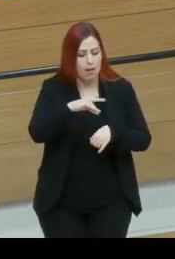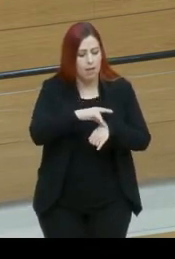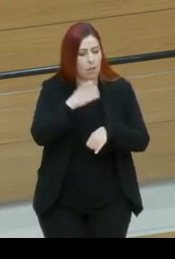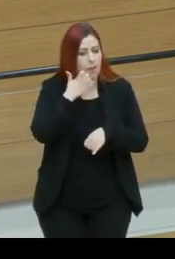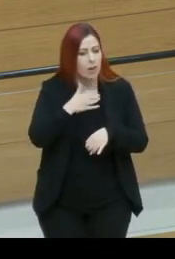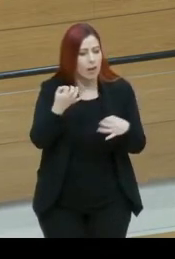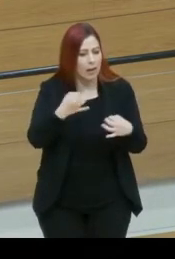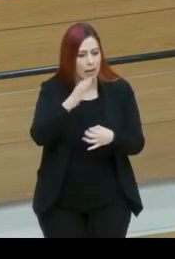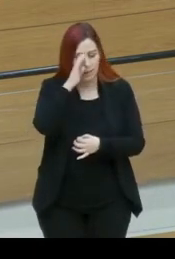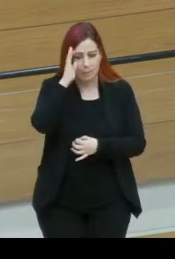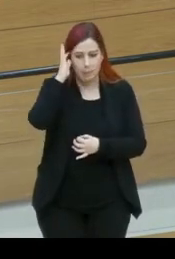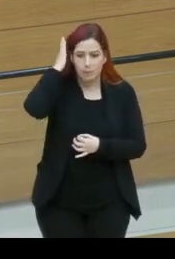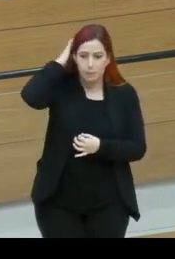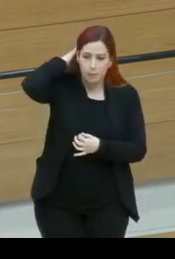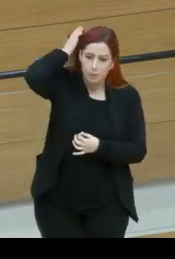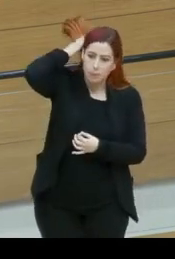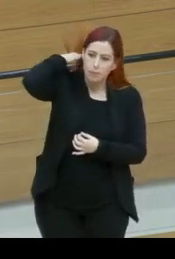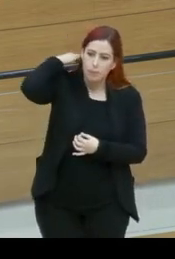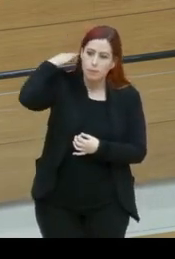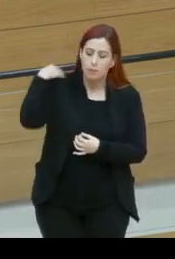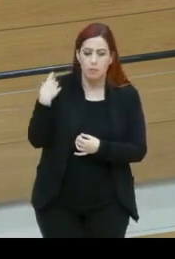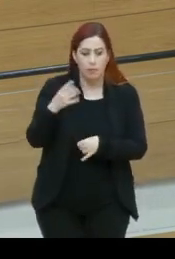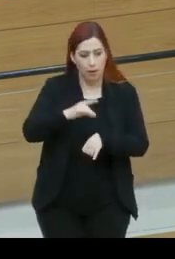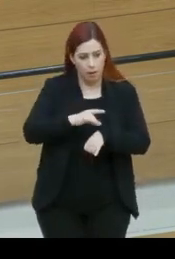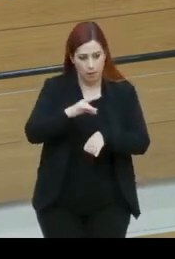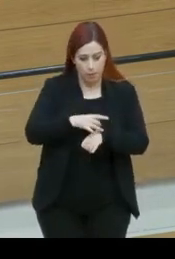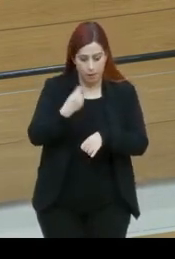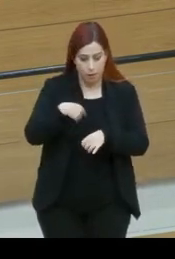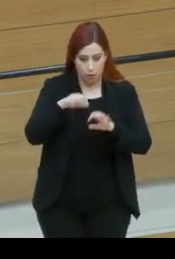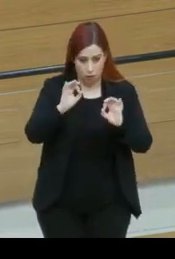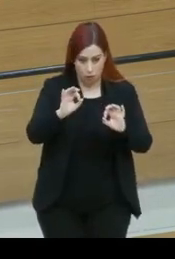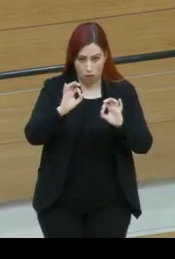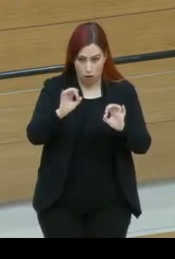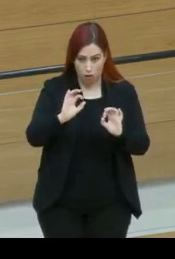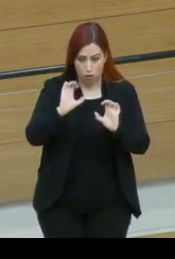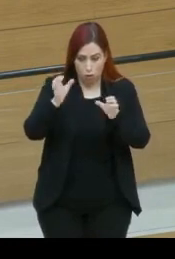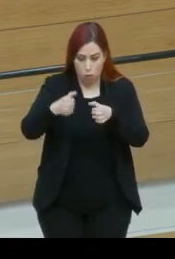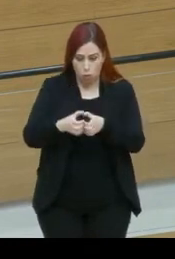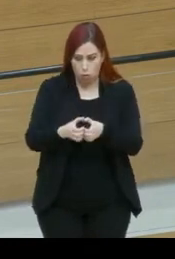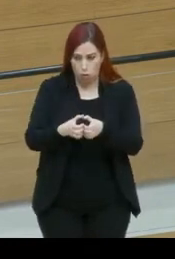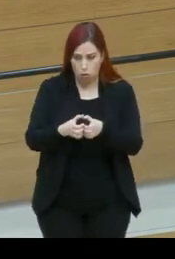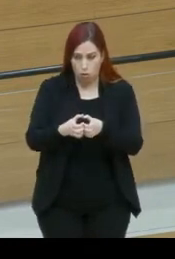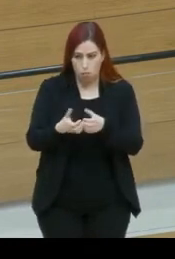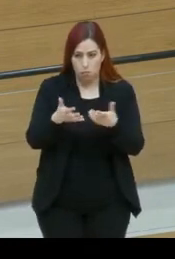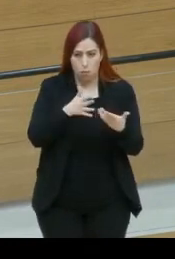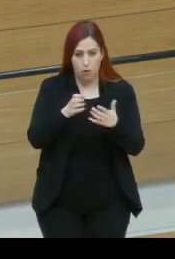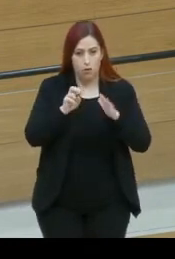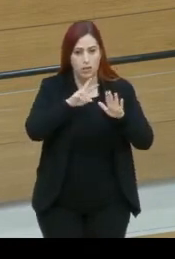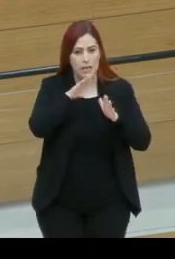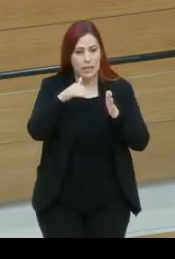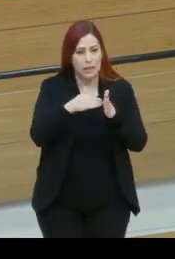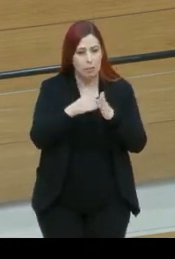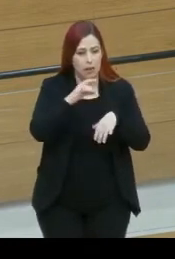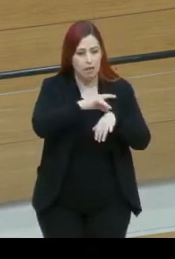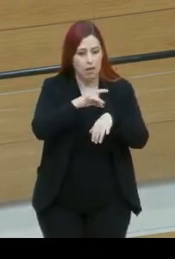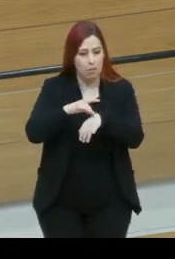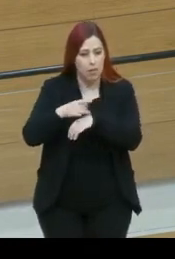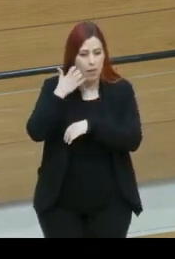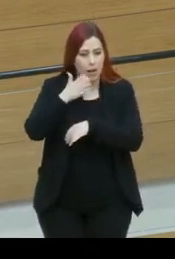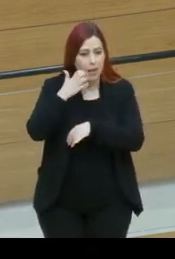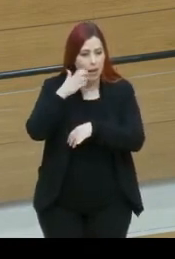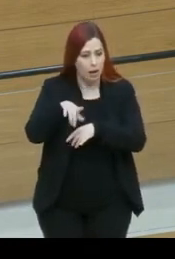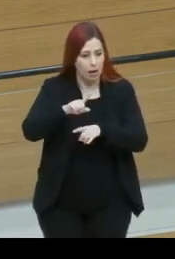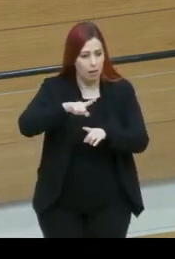raras. Son una serie de patologías, en concreto se agrupan en torno a unos 7.000 enfermedades raras